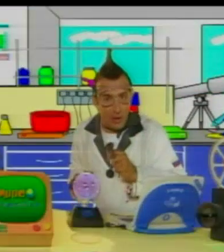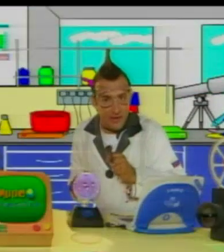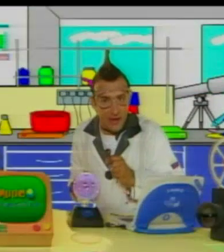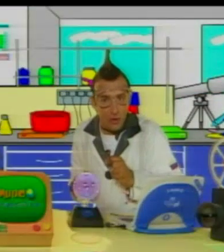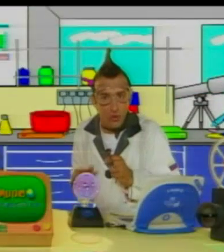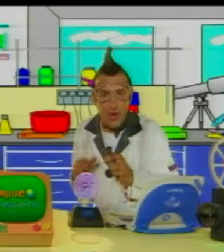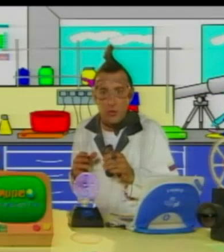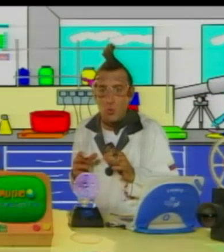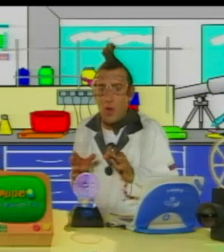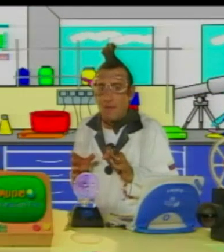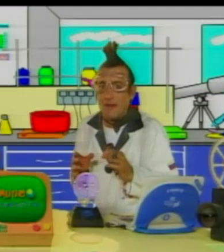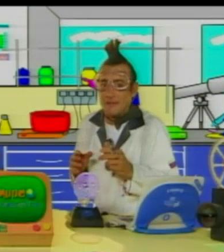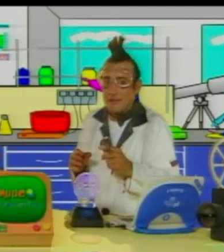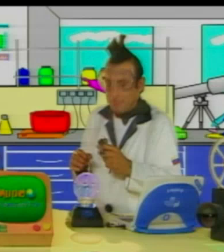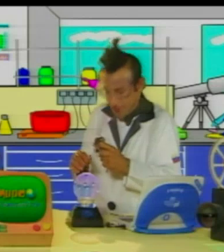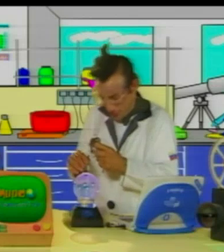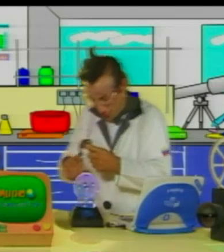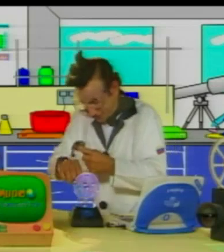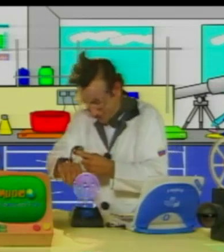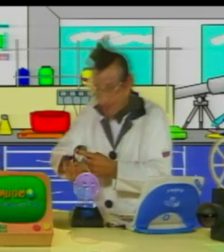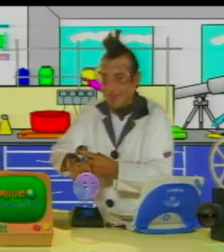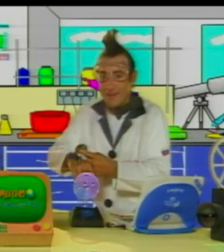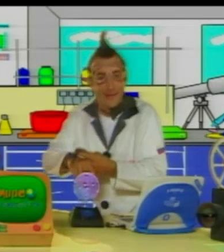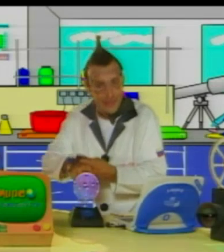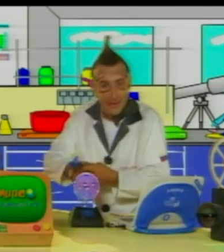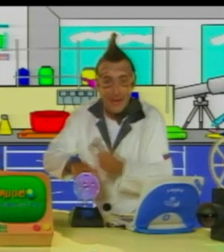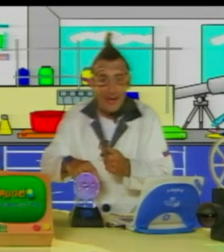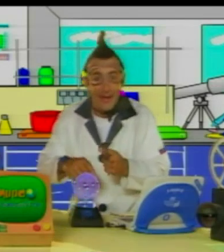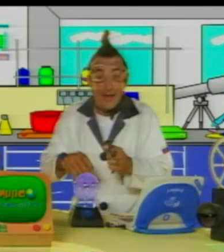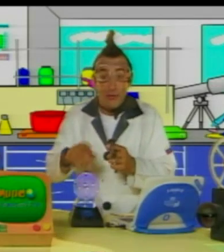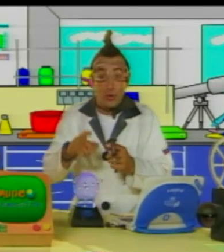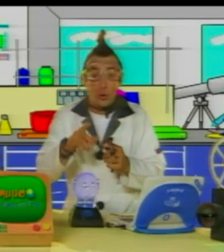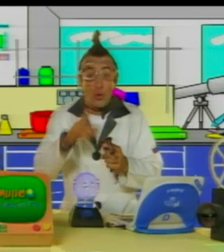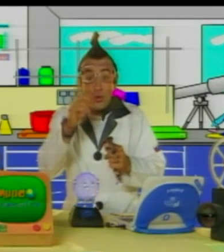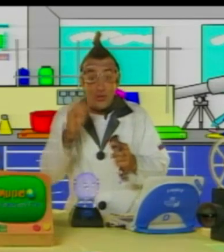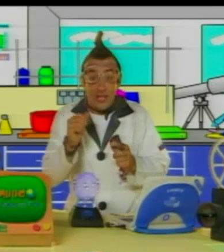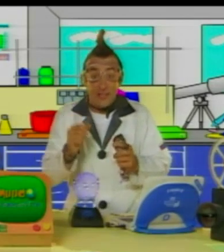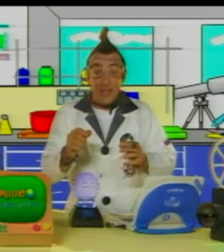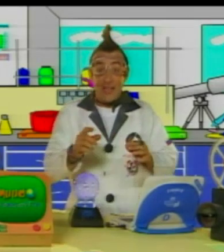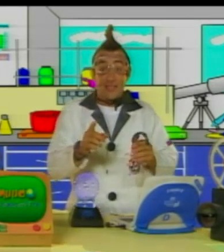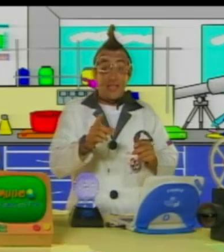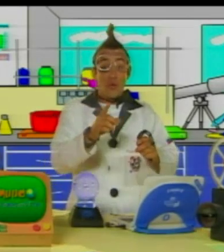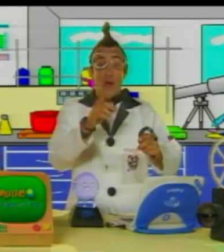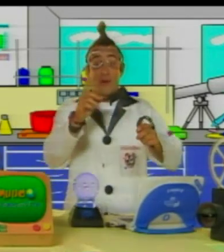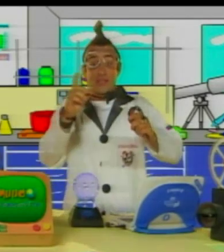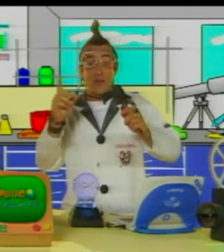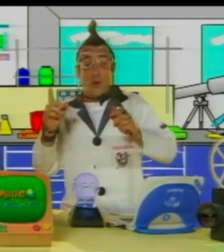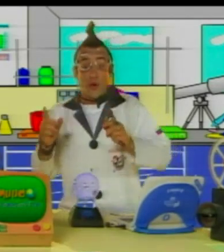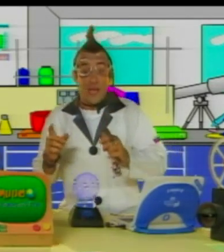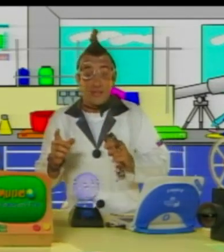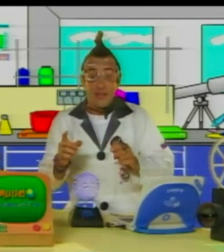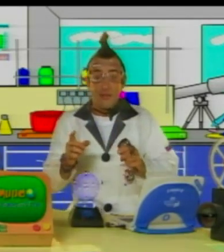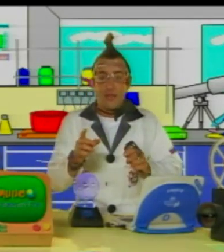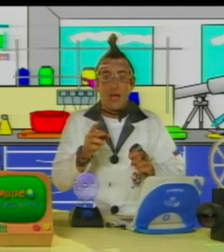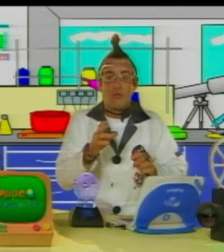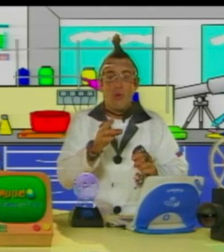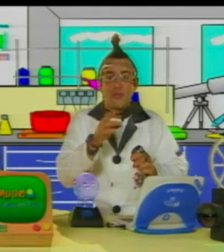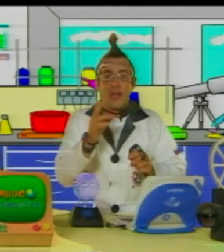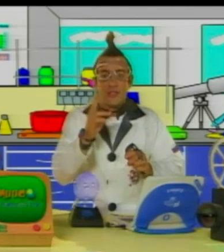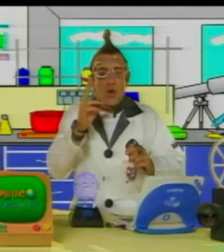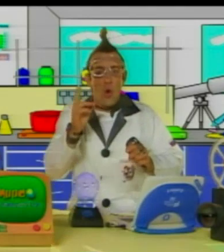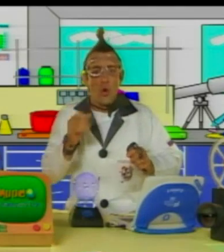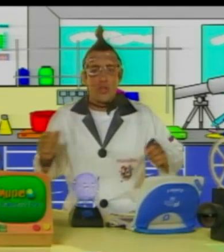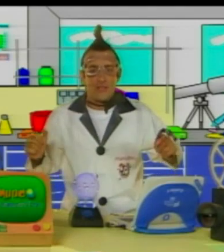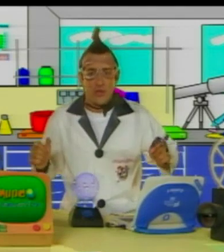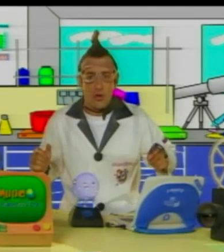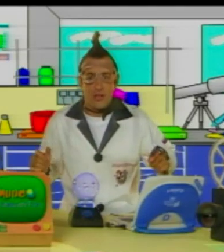exige actualizarnos con las nuevas invenciones. Todos los días nacen nuevas tecnologías, dejando